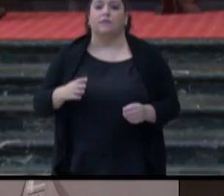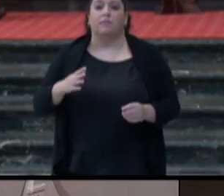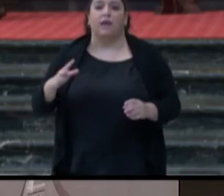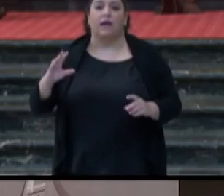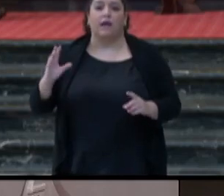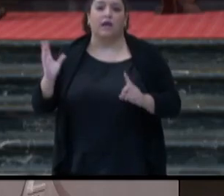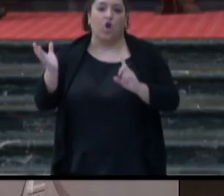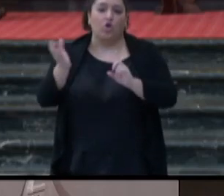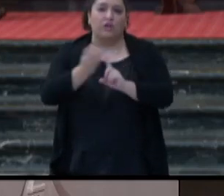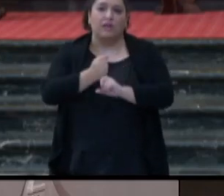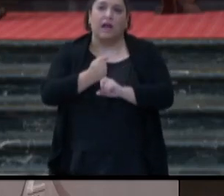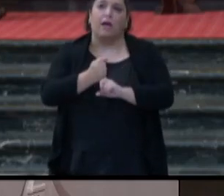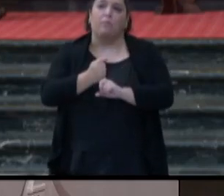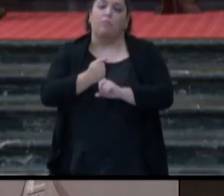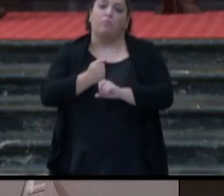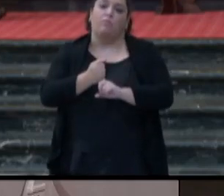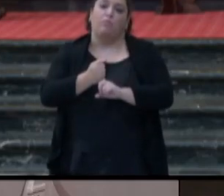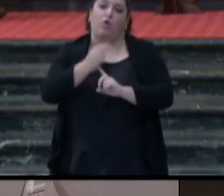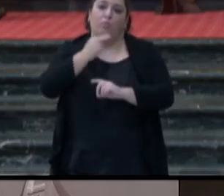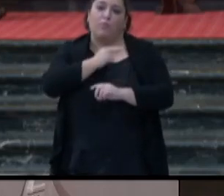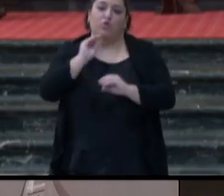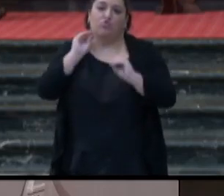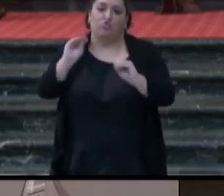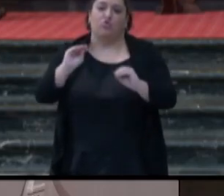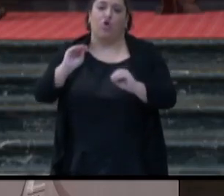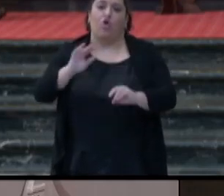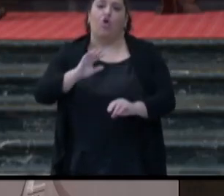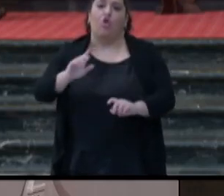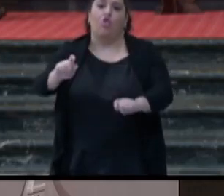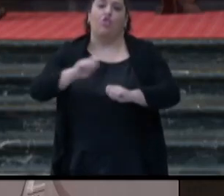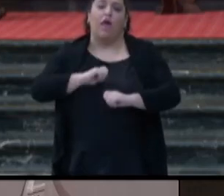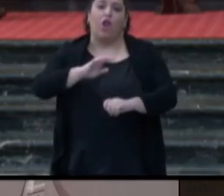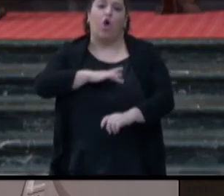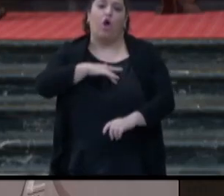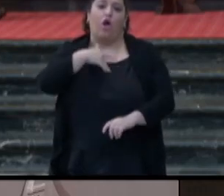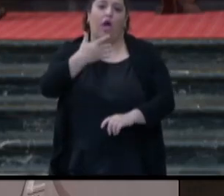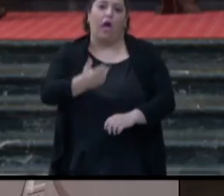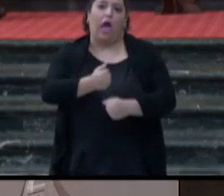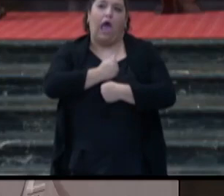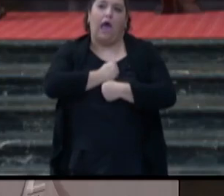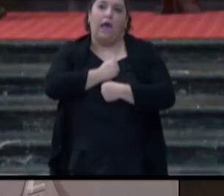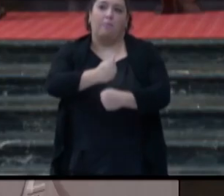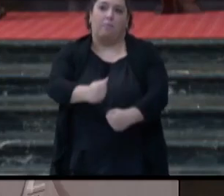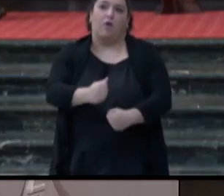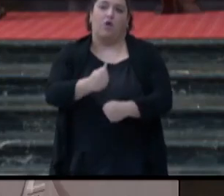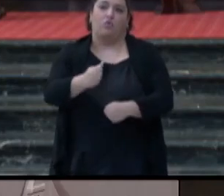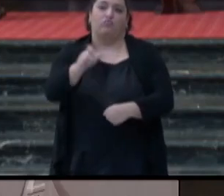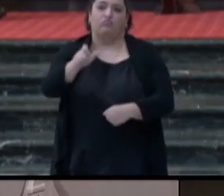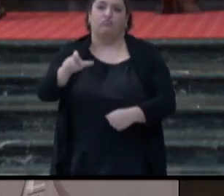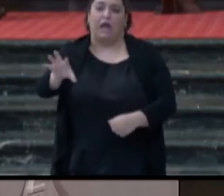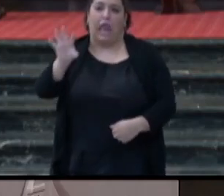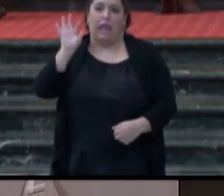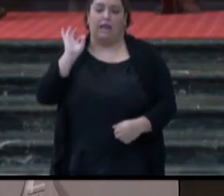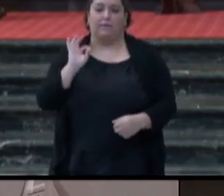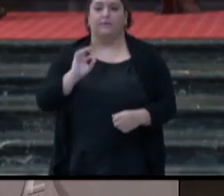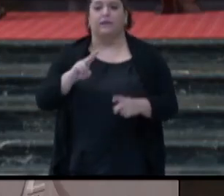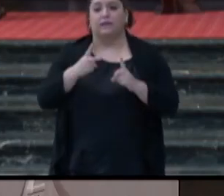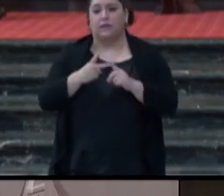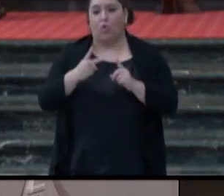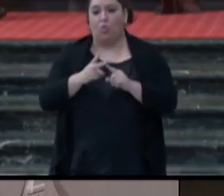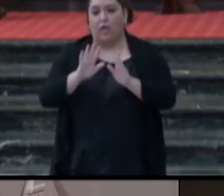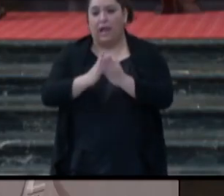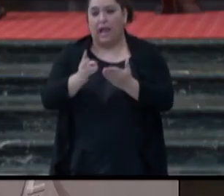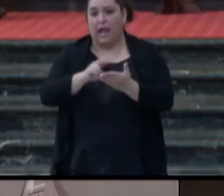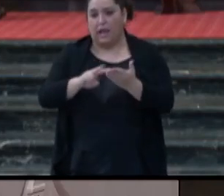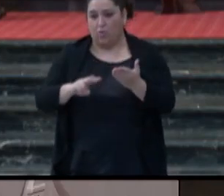tus promesas concédenos amar tus preceptos y en la segunda lectura